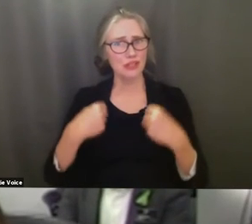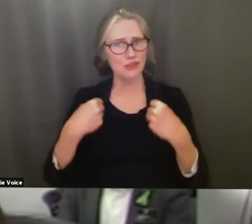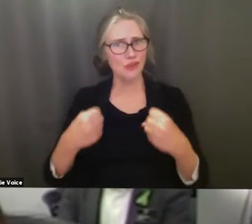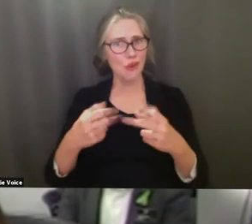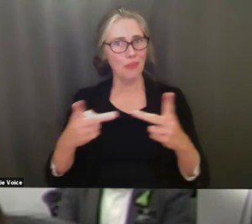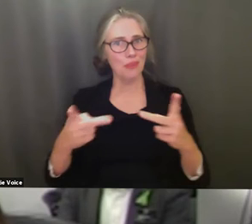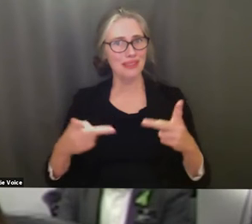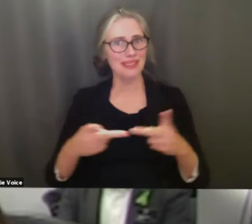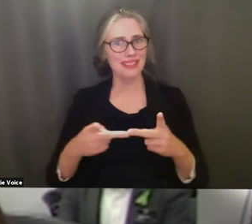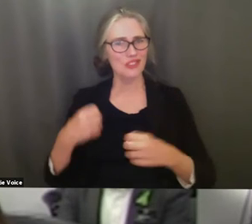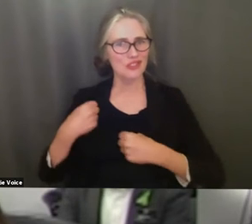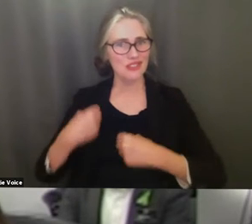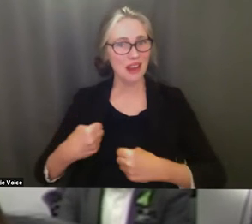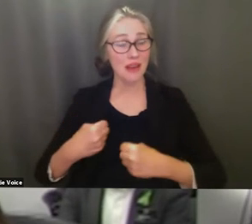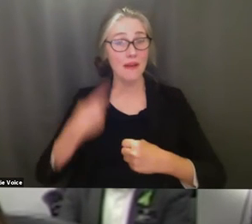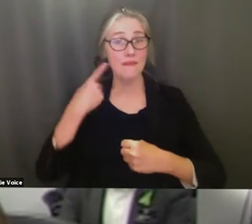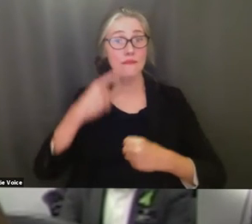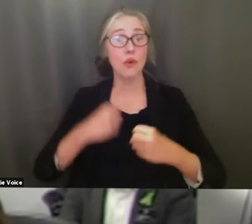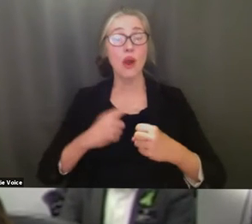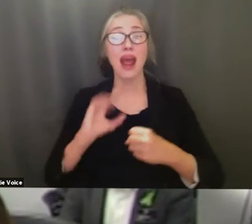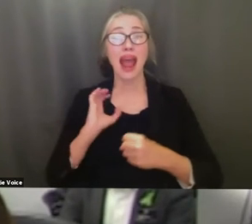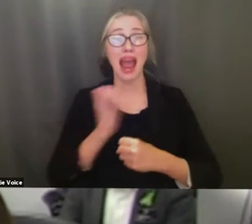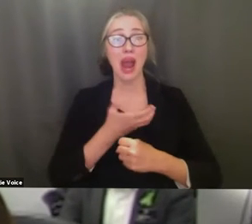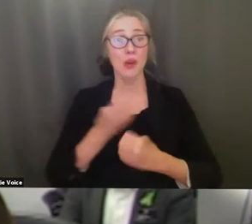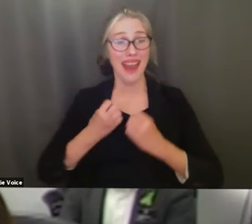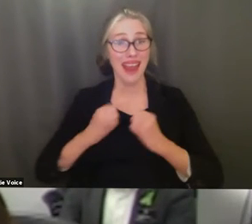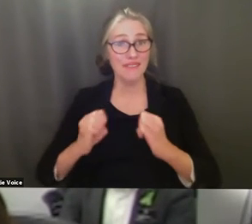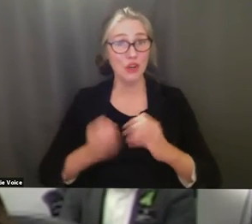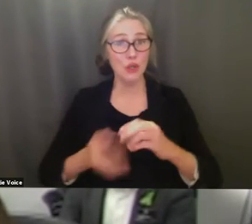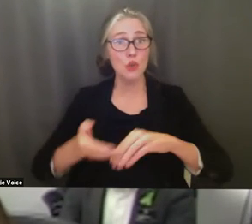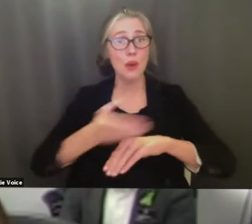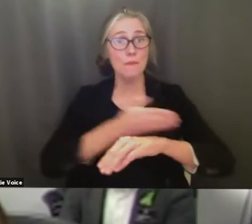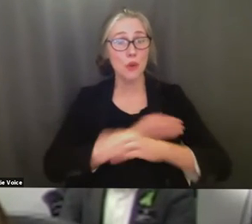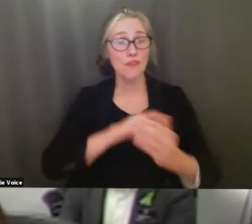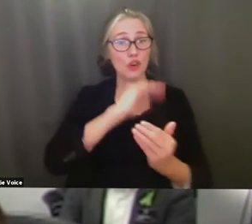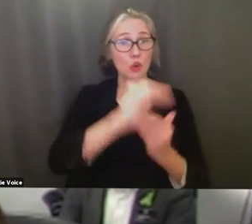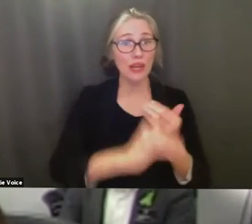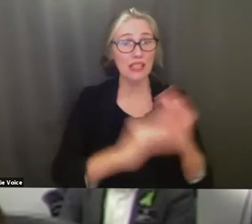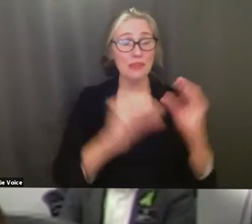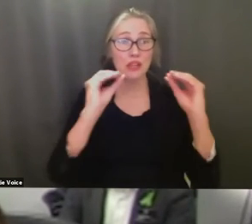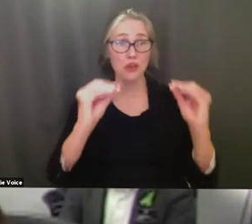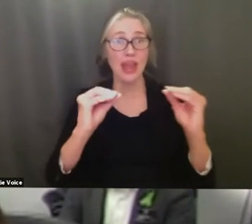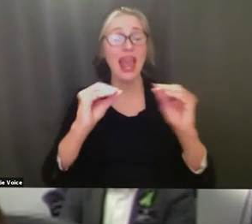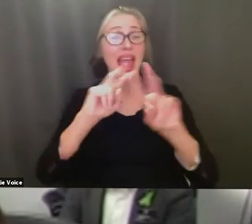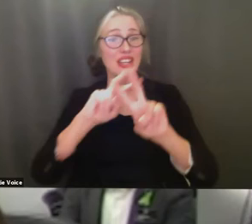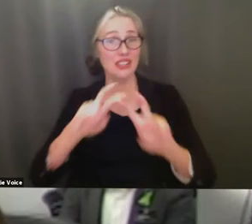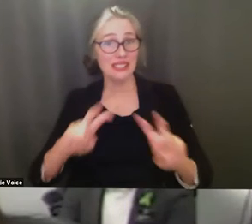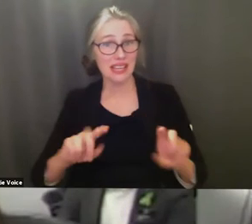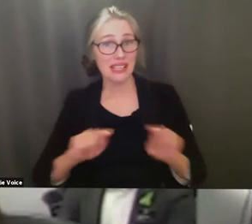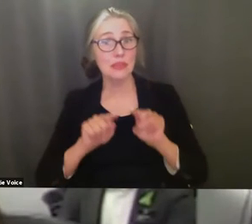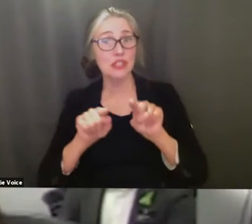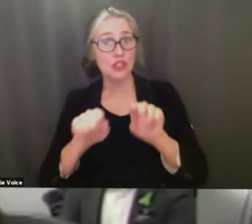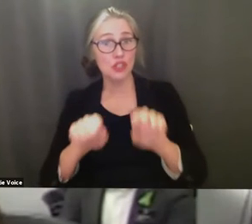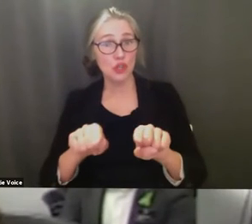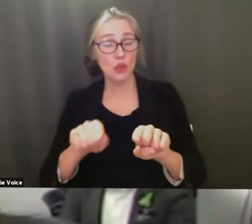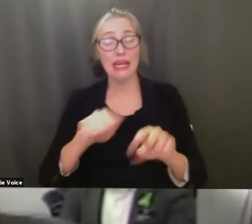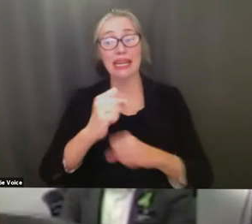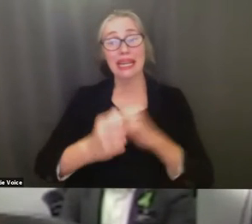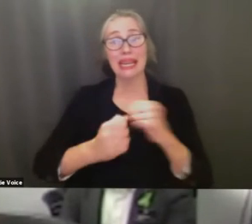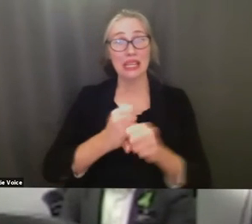situar en una posición sólida para construir nuestros esfuerzos respecto a educación académica, evaluación e